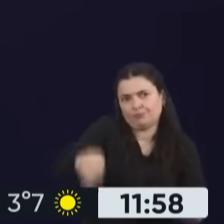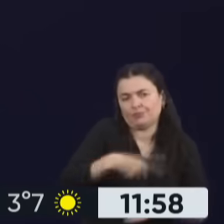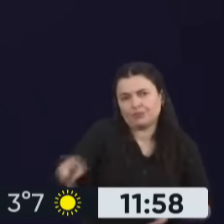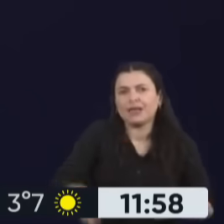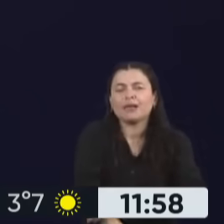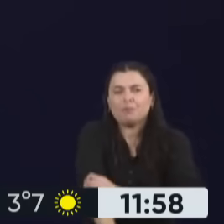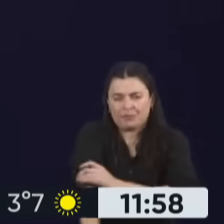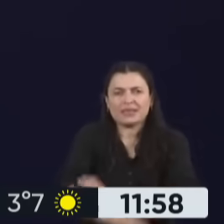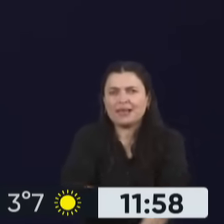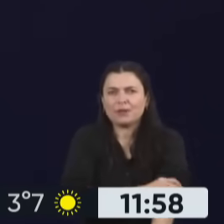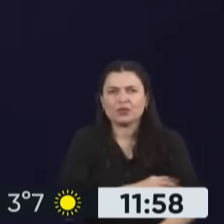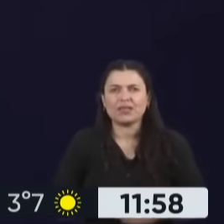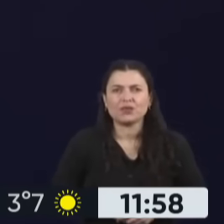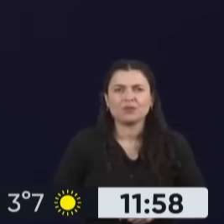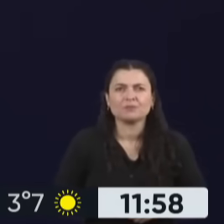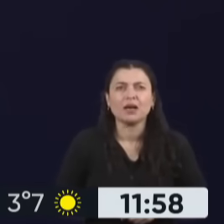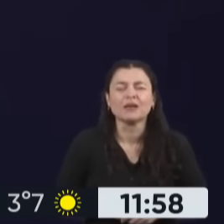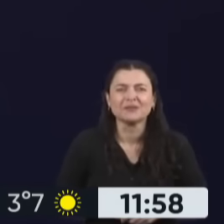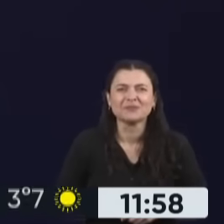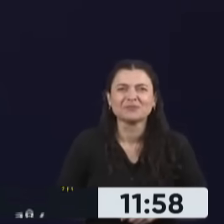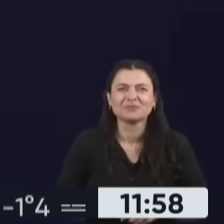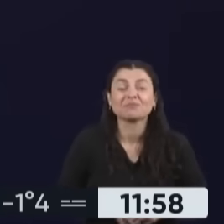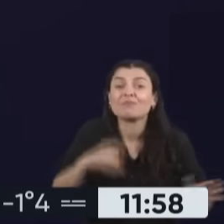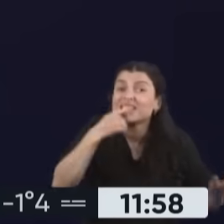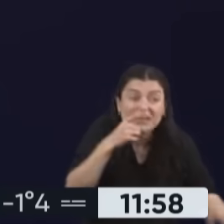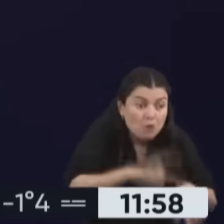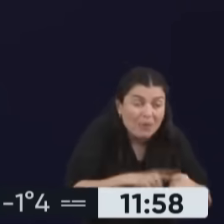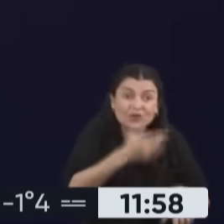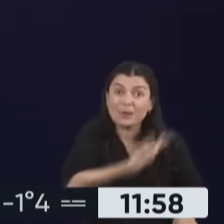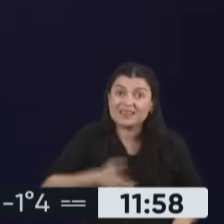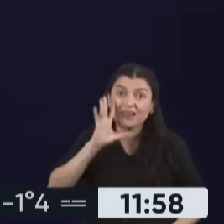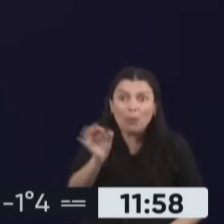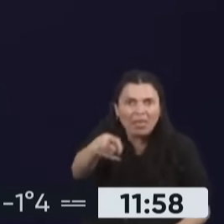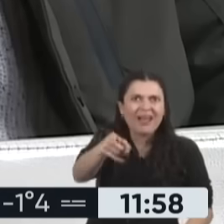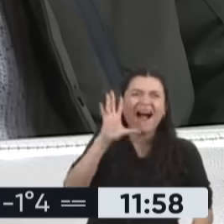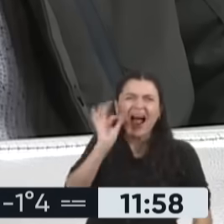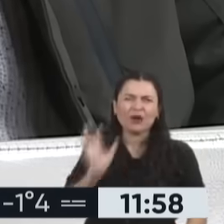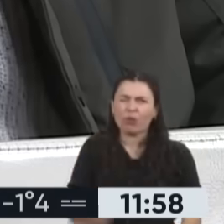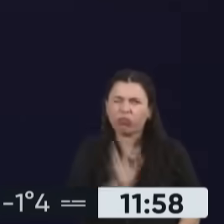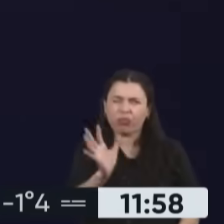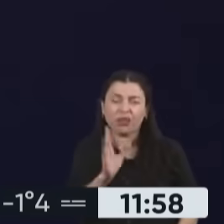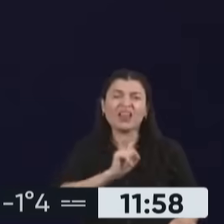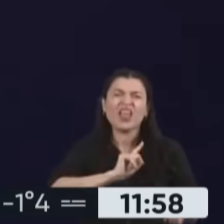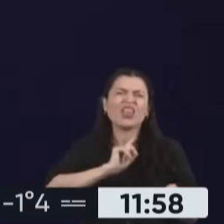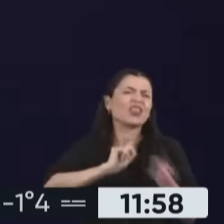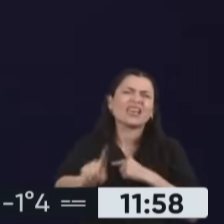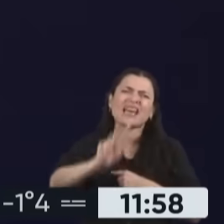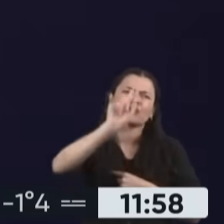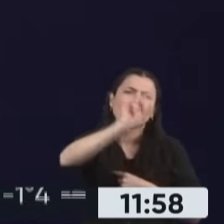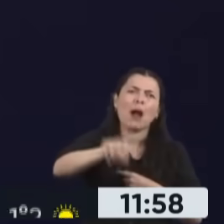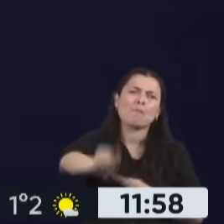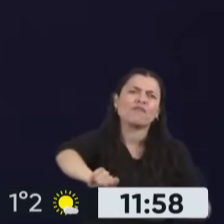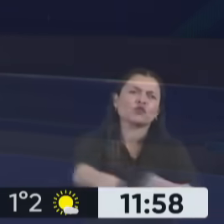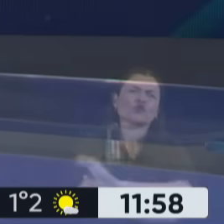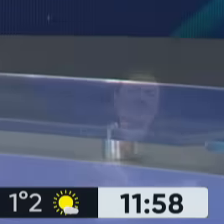En tanto y en cuanto rompa el equilibrio fiscal, será vetado. ¿Ustedes entienden que rompe el equilibrio fiscal? Todavía está en análisis.